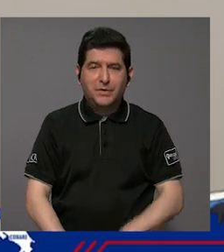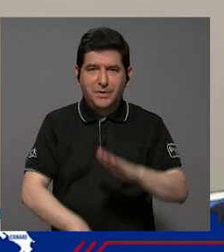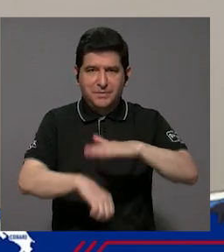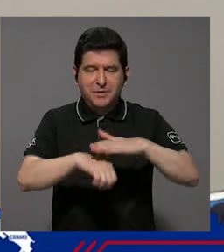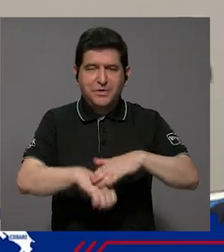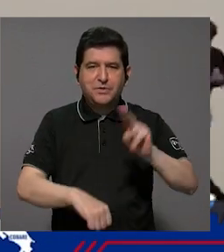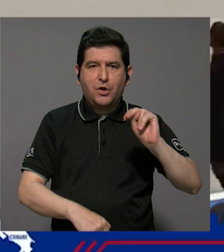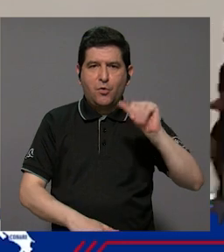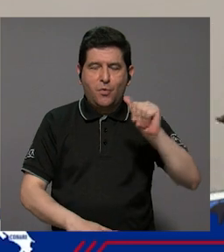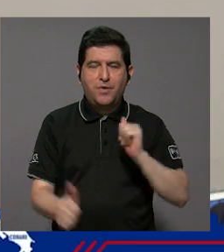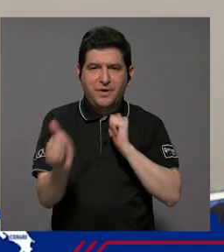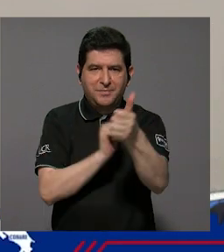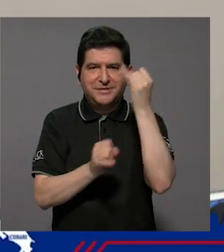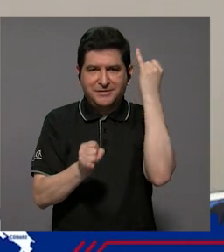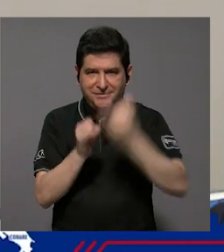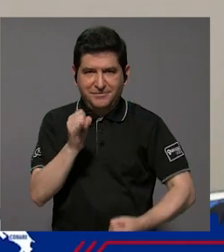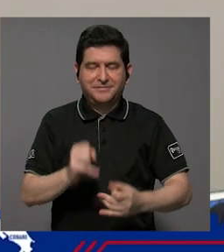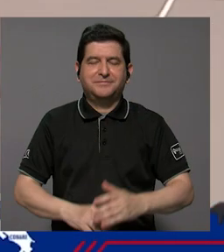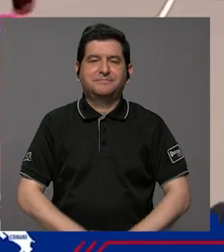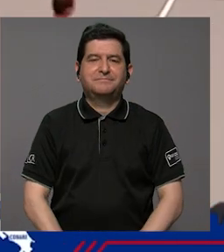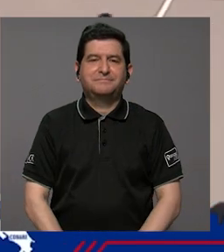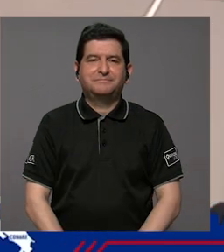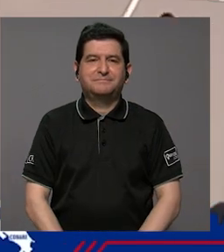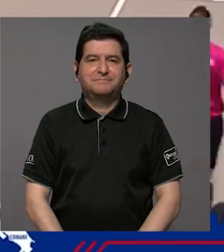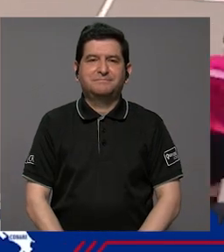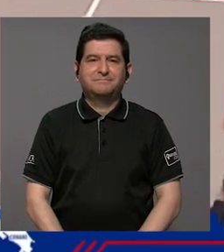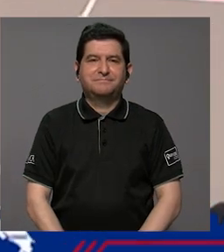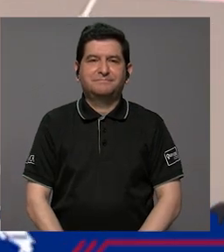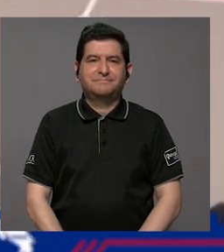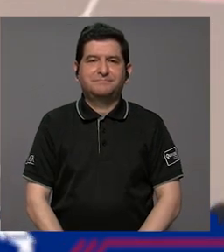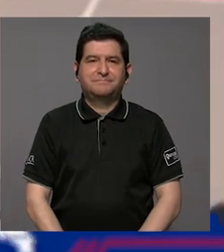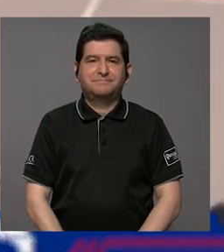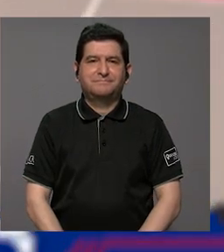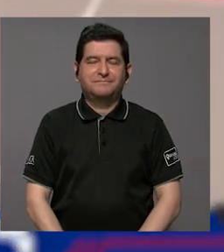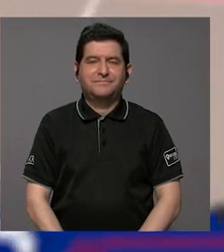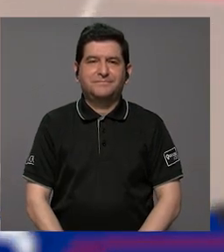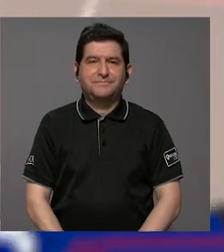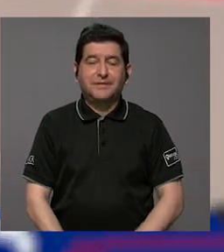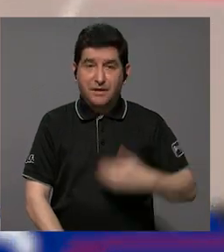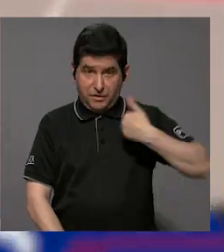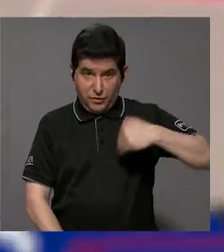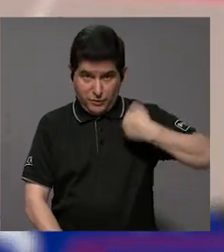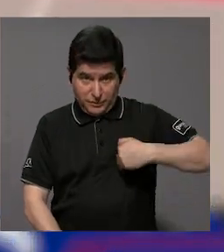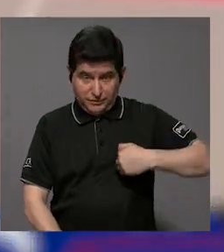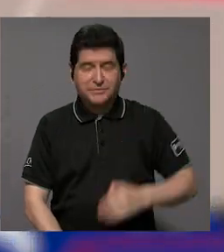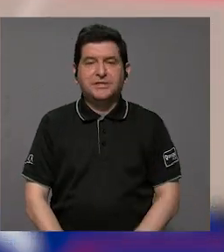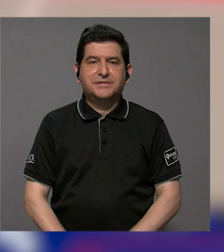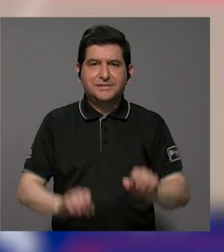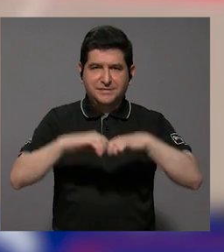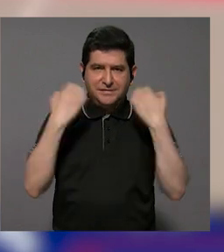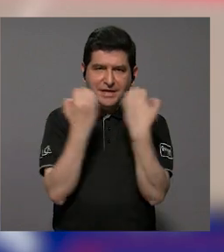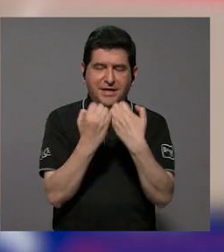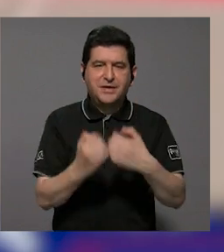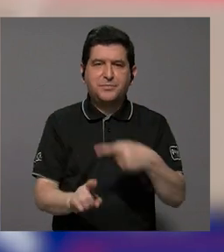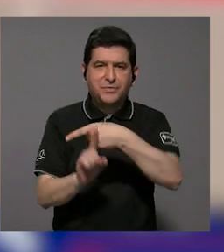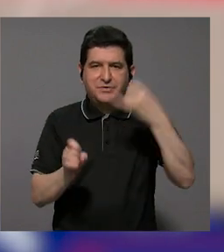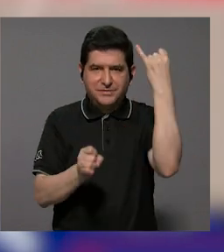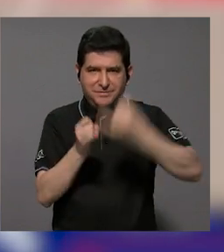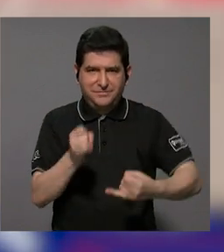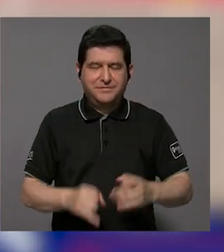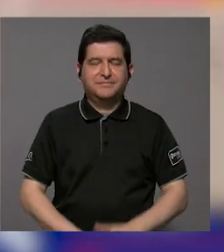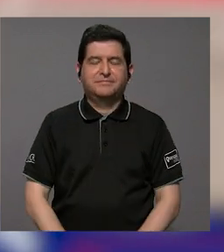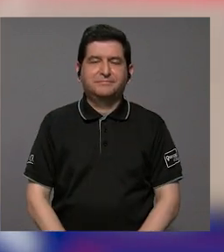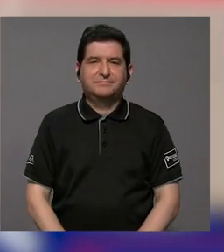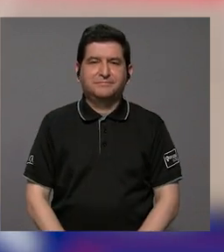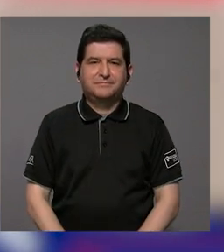a la UNA el pase a la final. En el caso de fútbol sala masculino, los equipos que se encontraron en